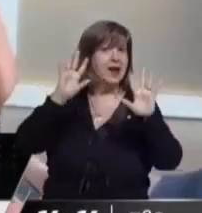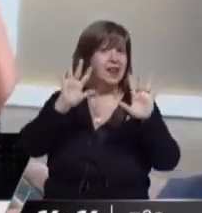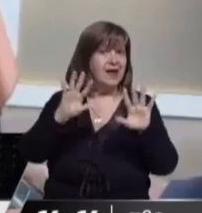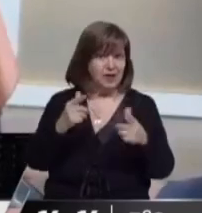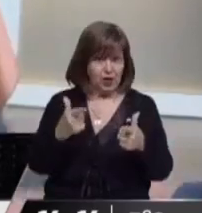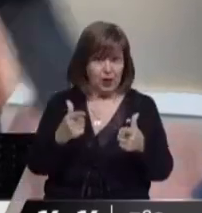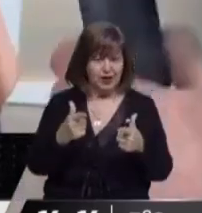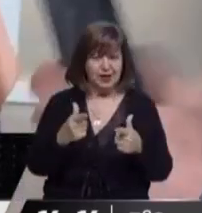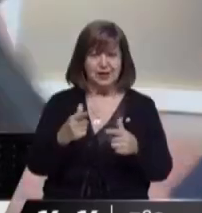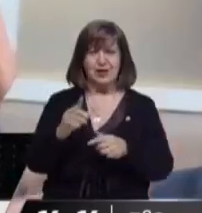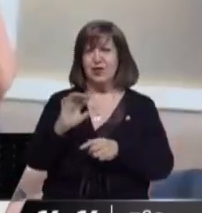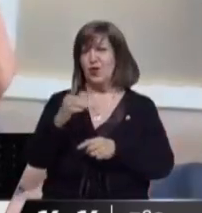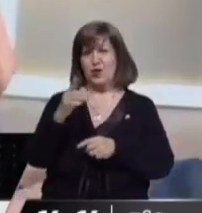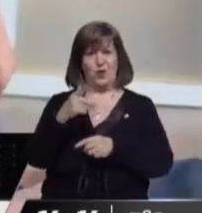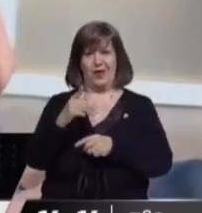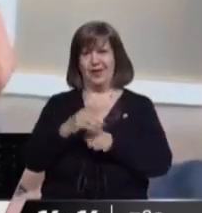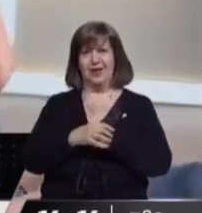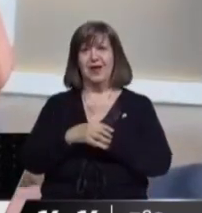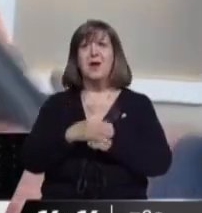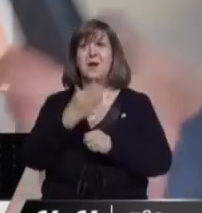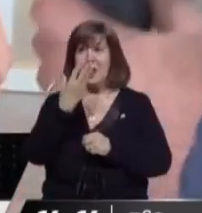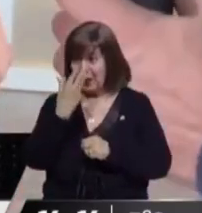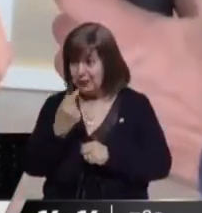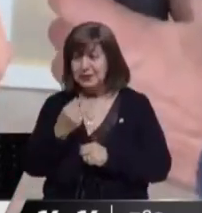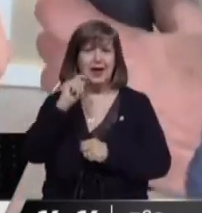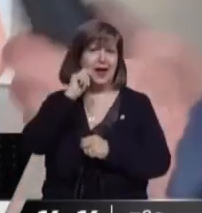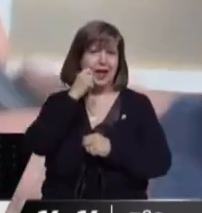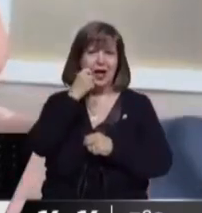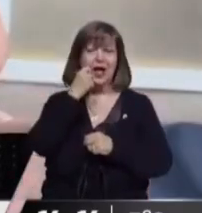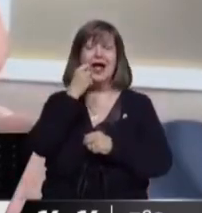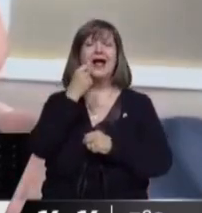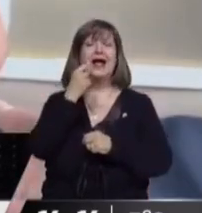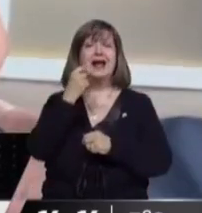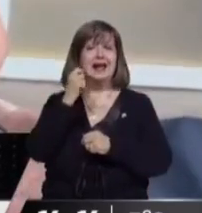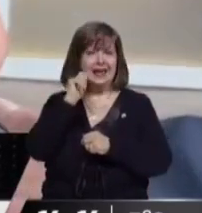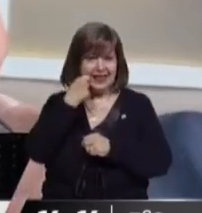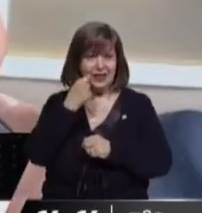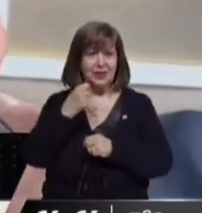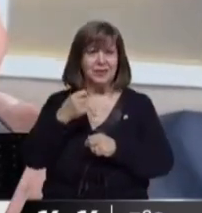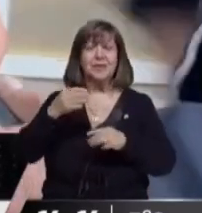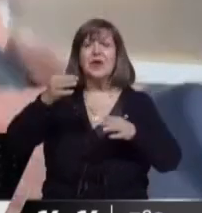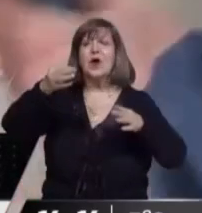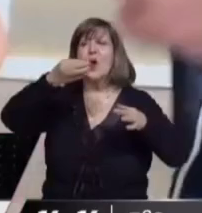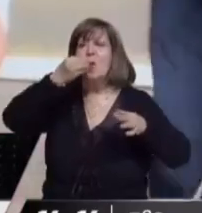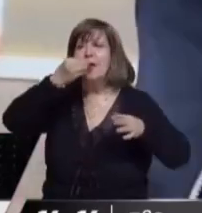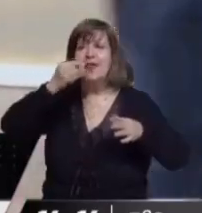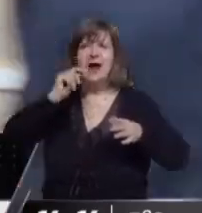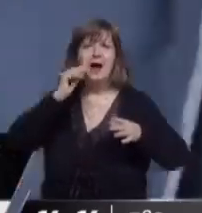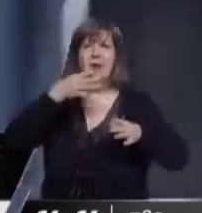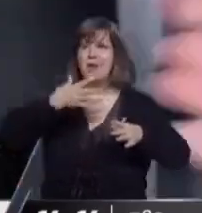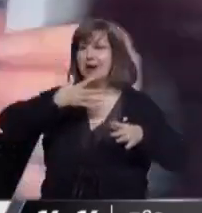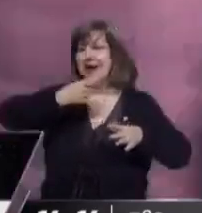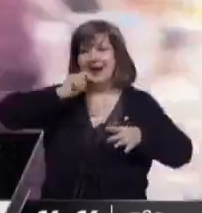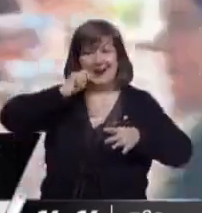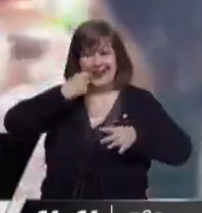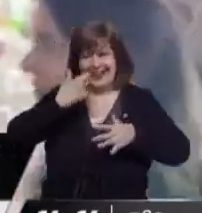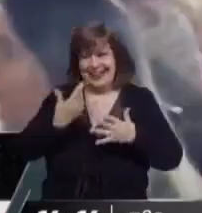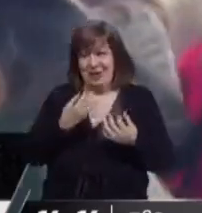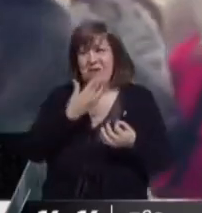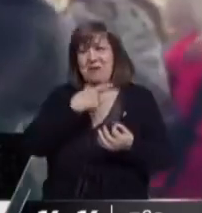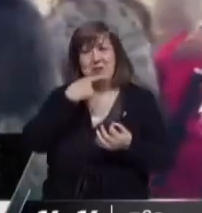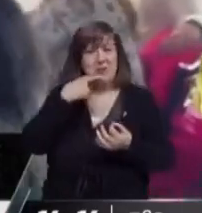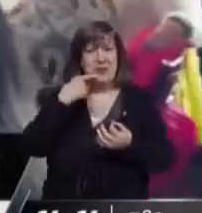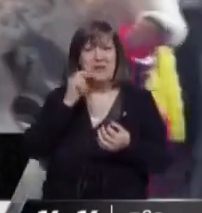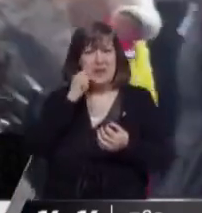No no va les gusta muy rica la comida muy bueno un genio de dónde